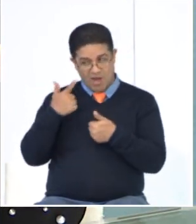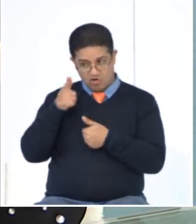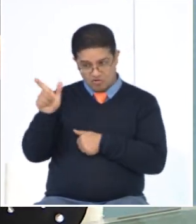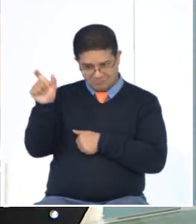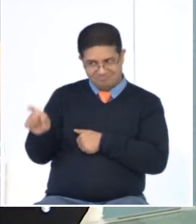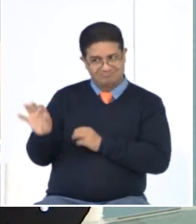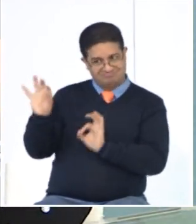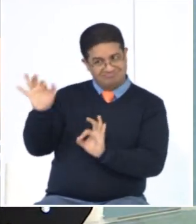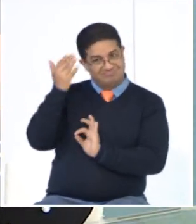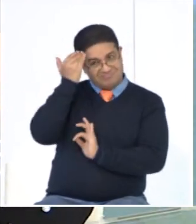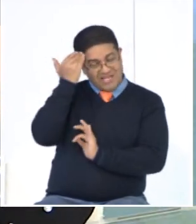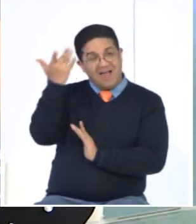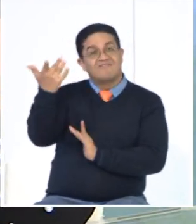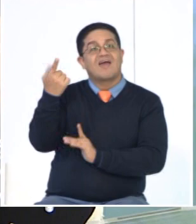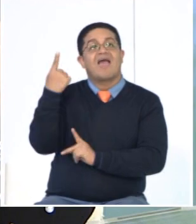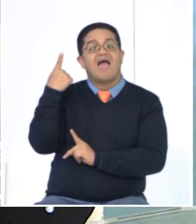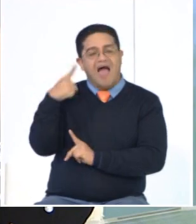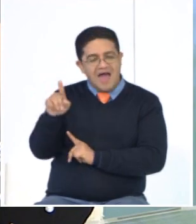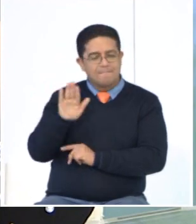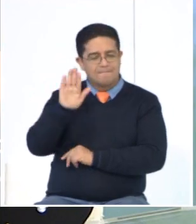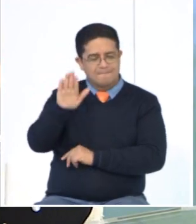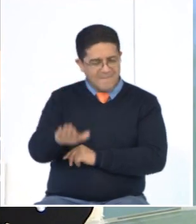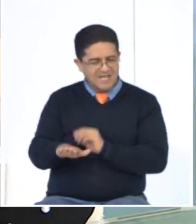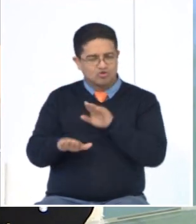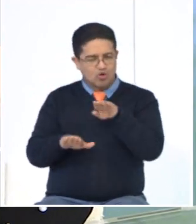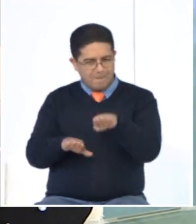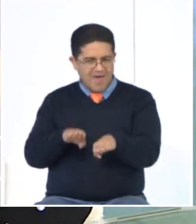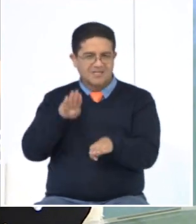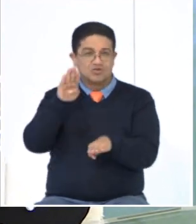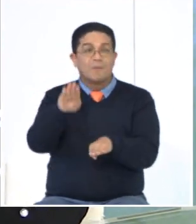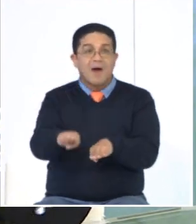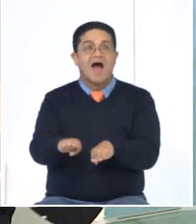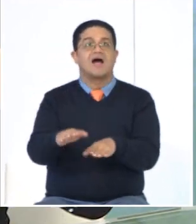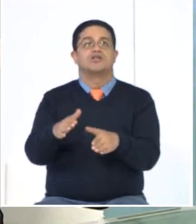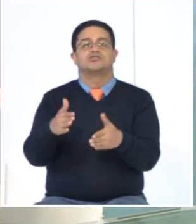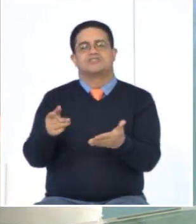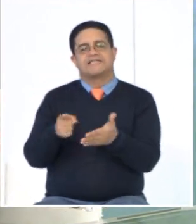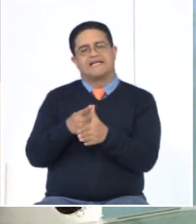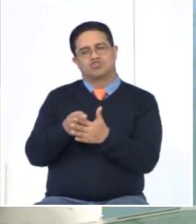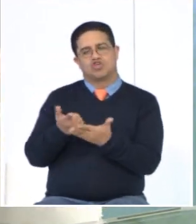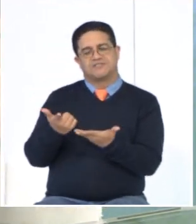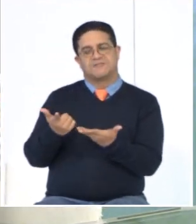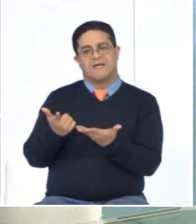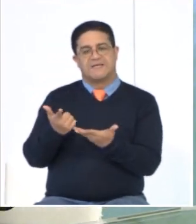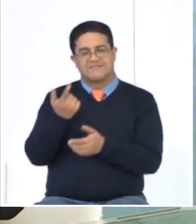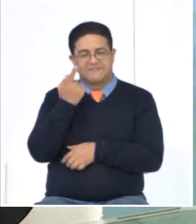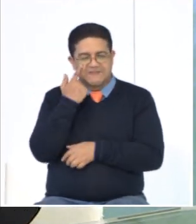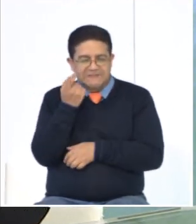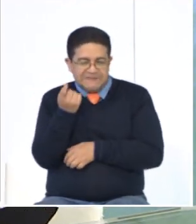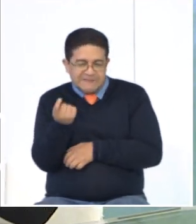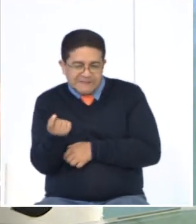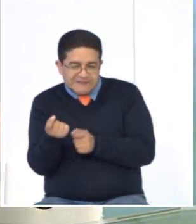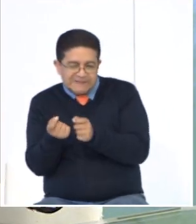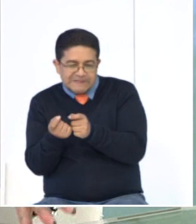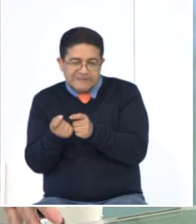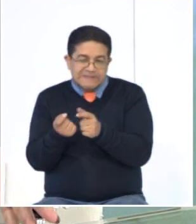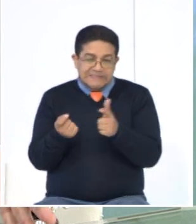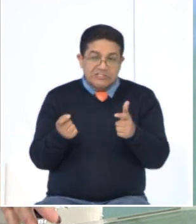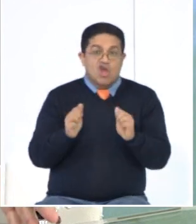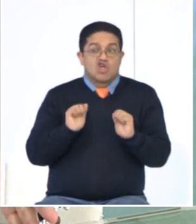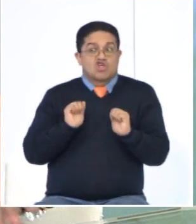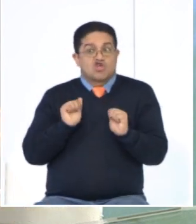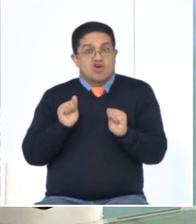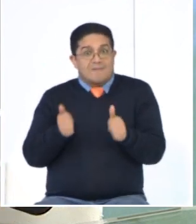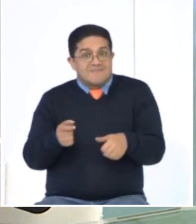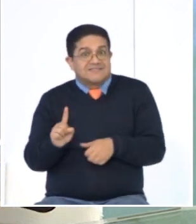especialista en esta área y saber de que hay pasos a pasos y que hay protocolos, y por eso a veces se va de lo más mínimo a lo máximo, y por eso se empieza con el